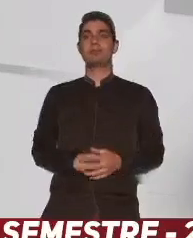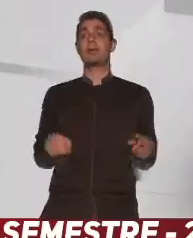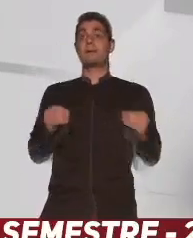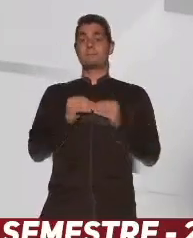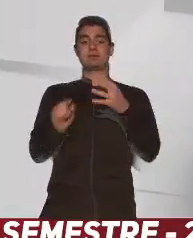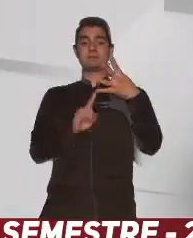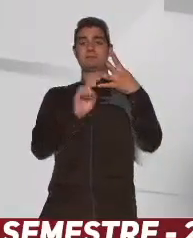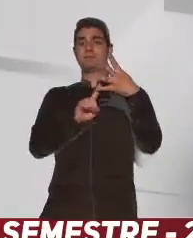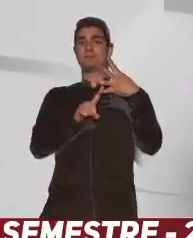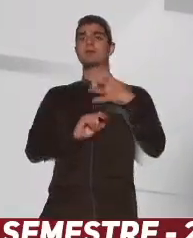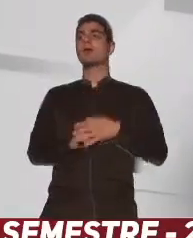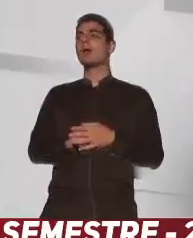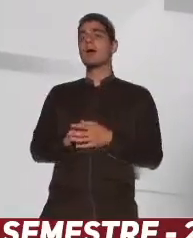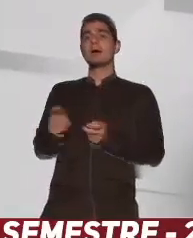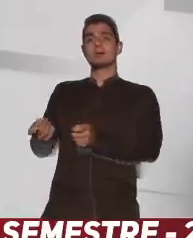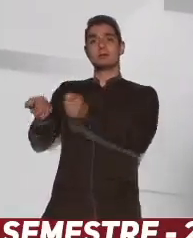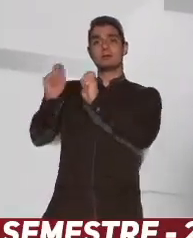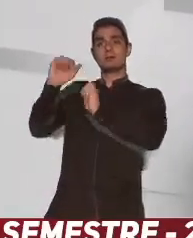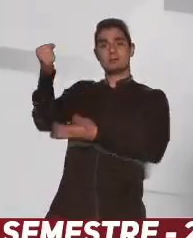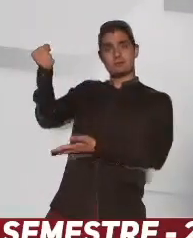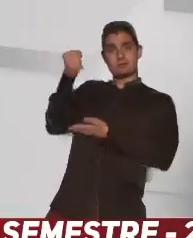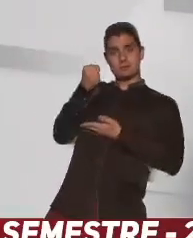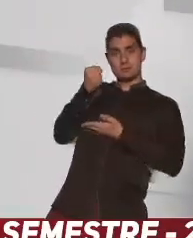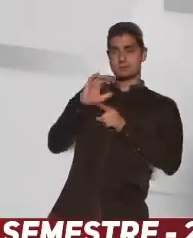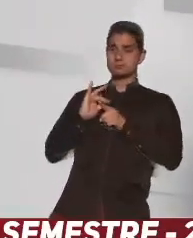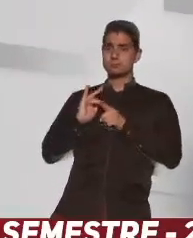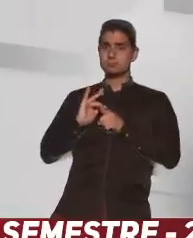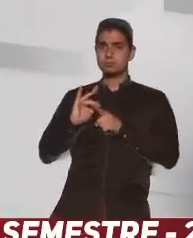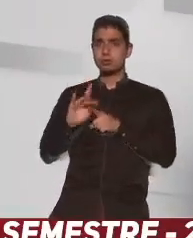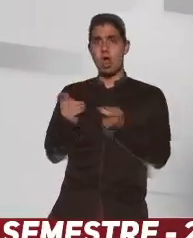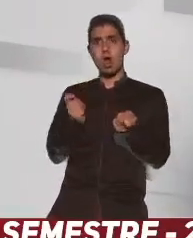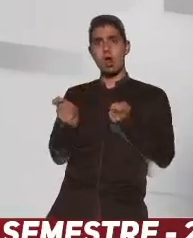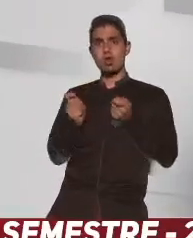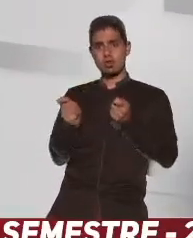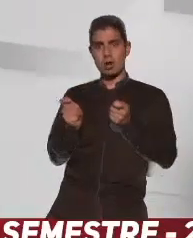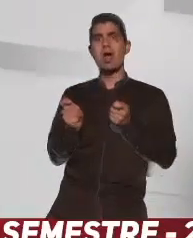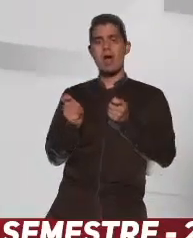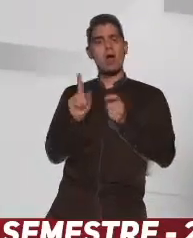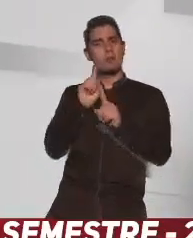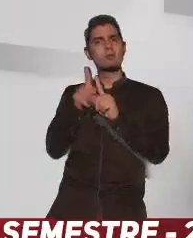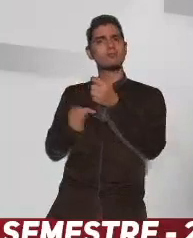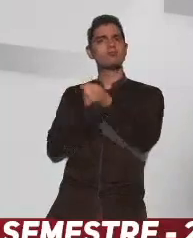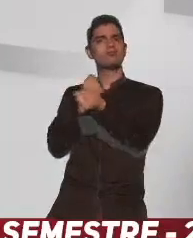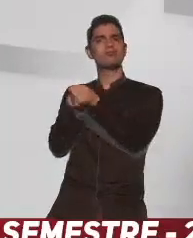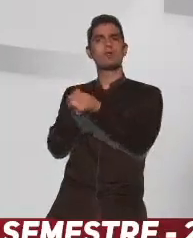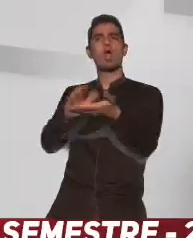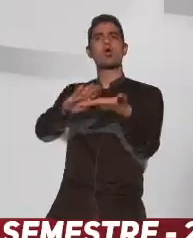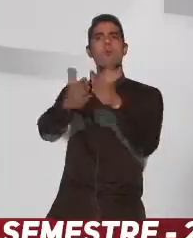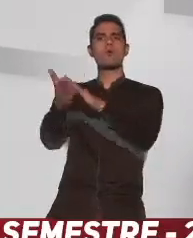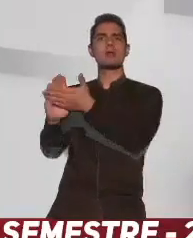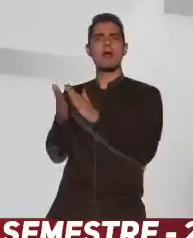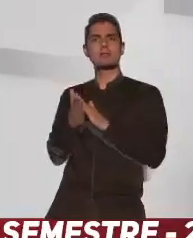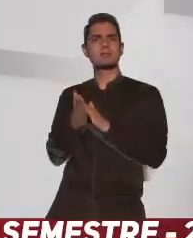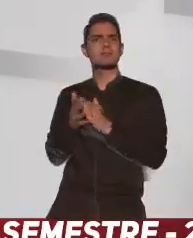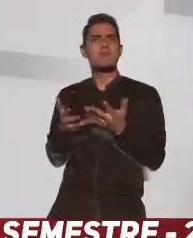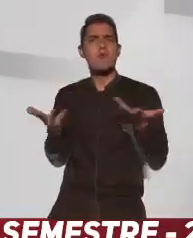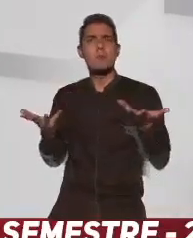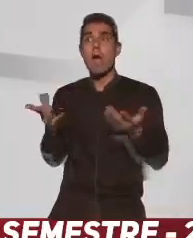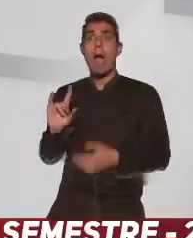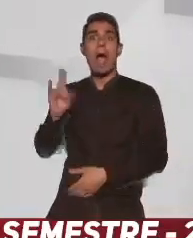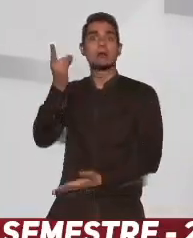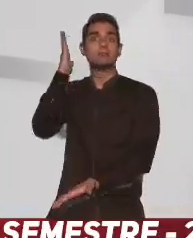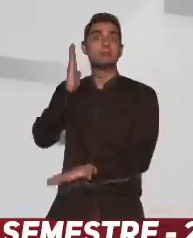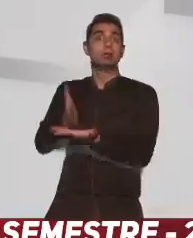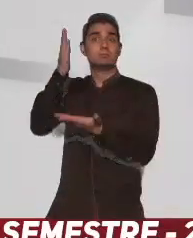recursos asignados, el COFIPCO ayuda en el apoyo a la comunidad en temas relacionados a la atención de desastres, como lo sucedido